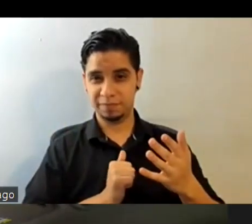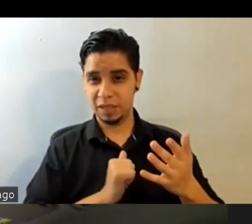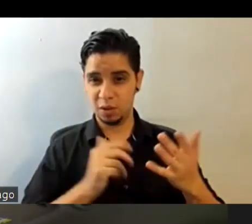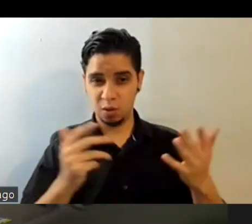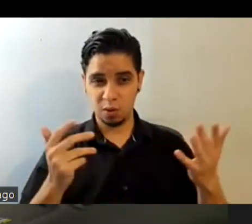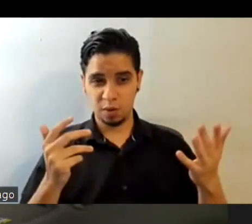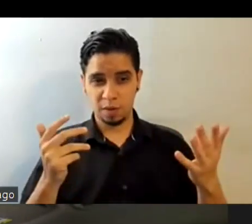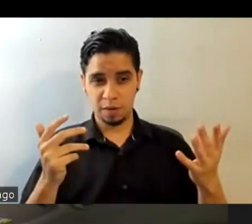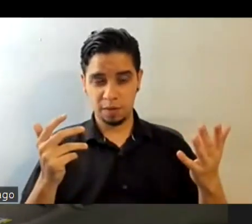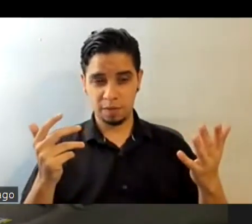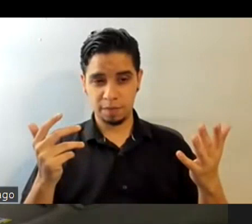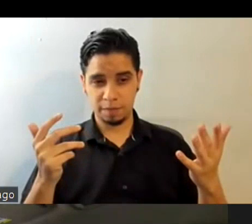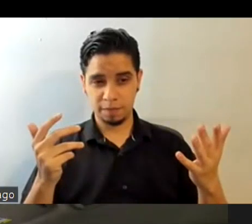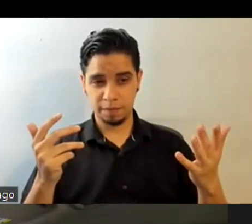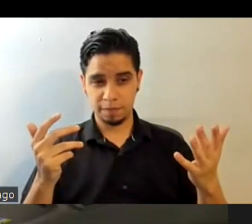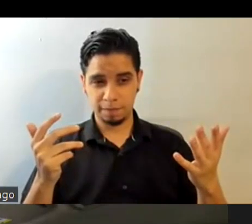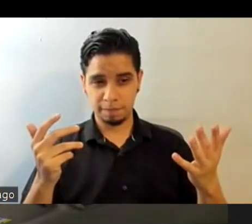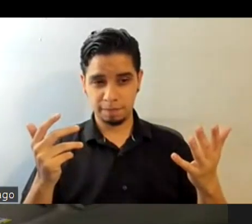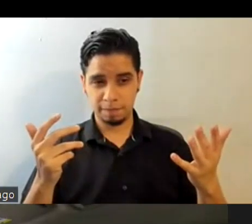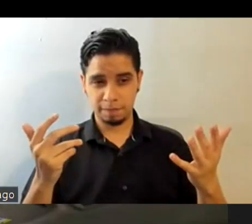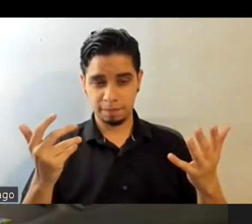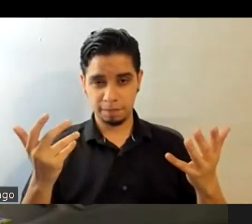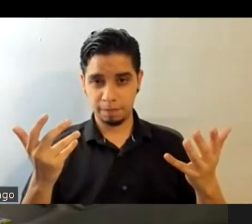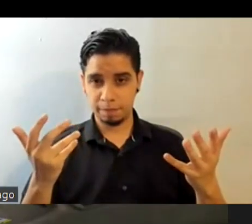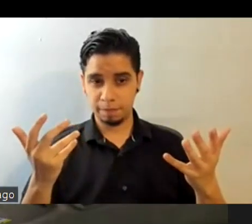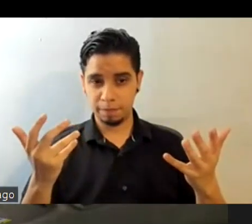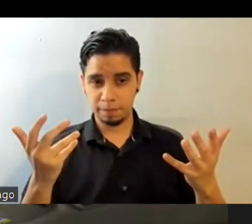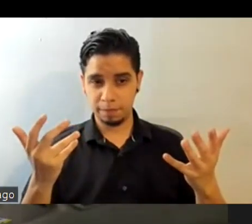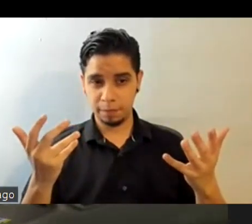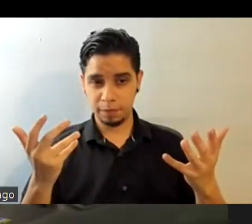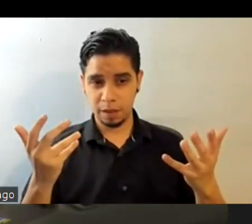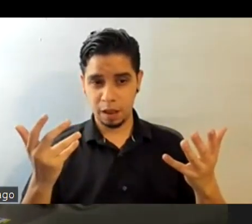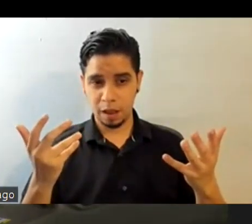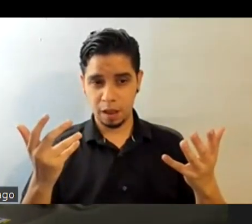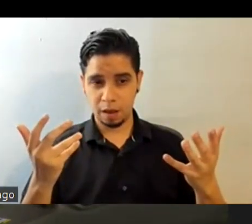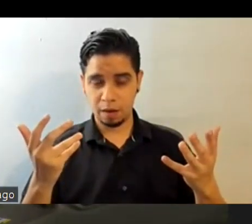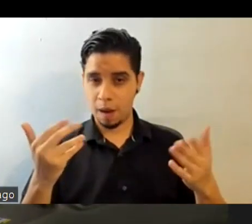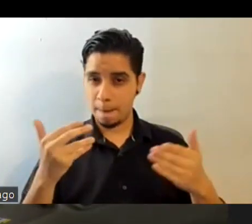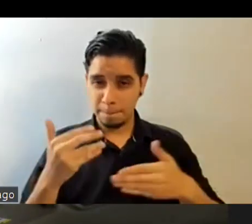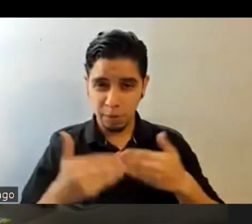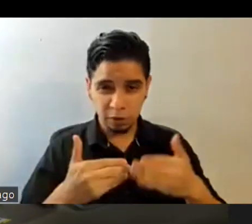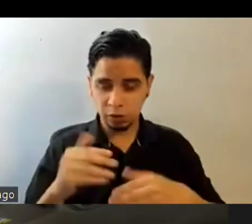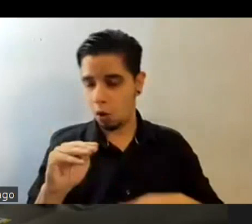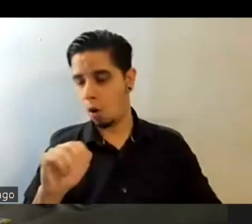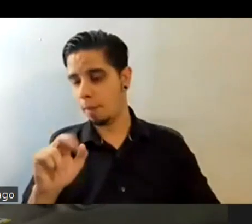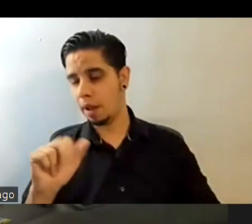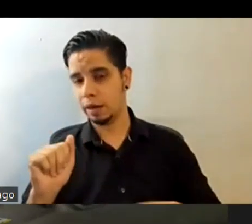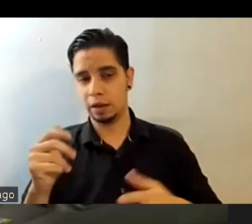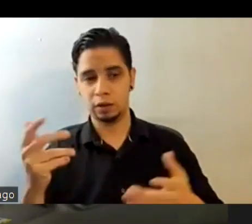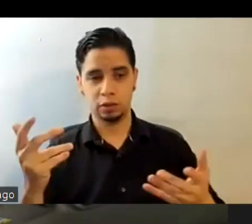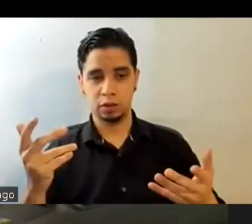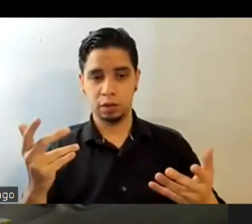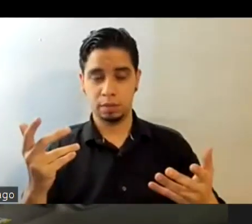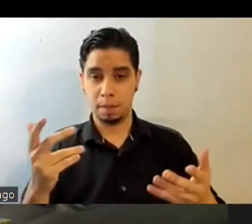Toda la vez. Pero en la ¿verdad? En el proceso de María, a